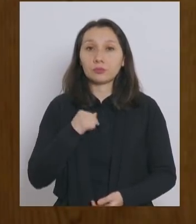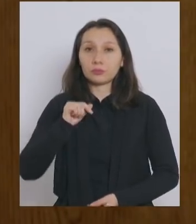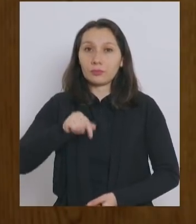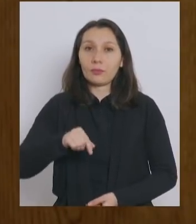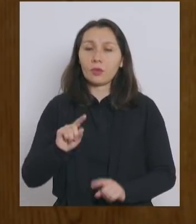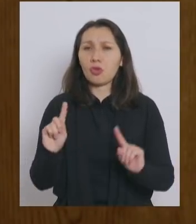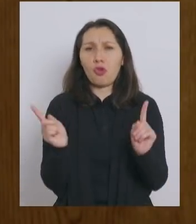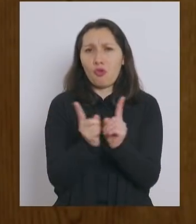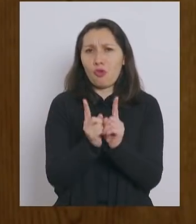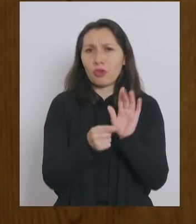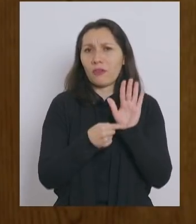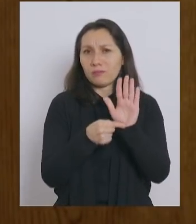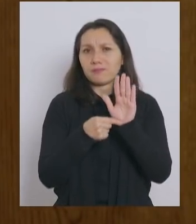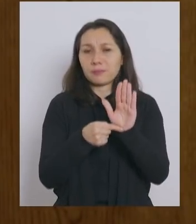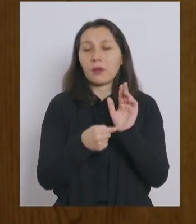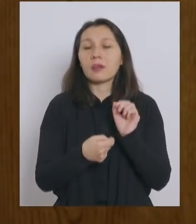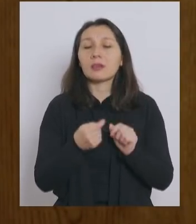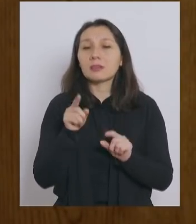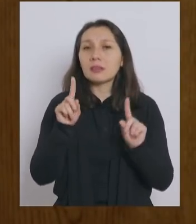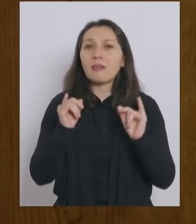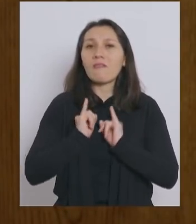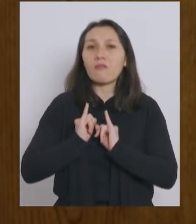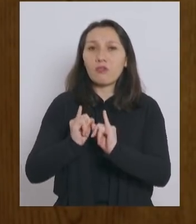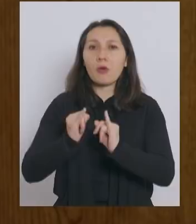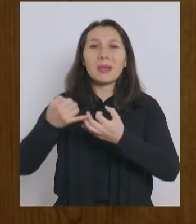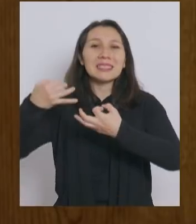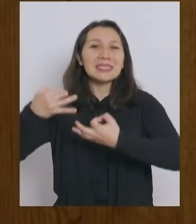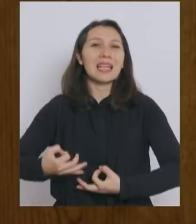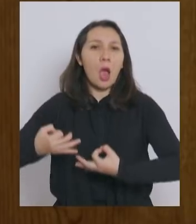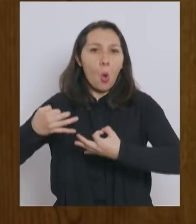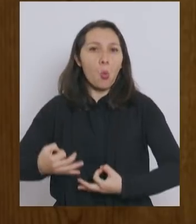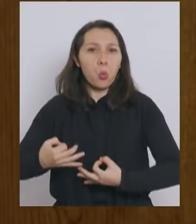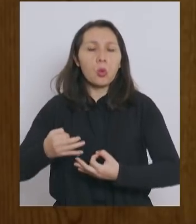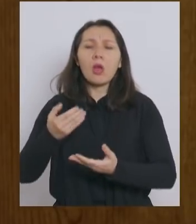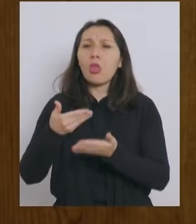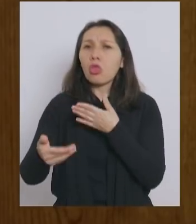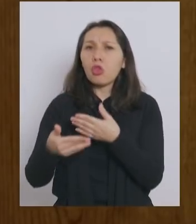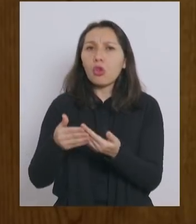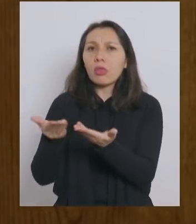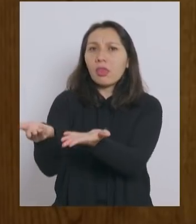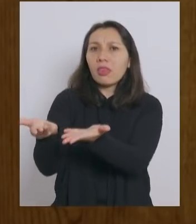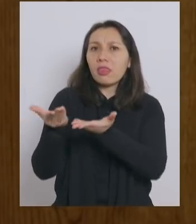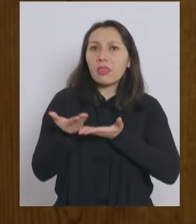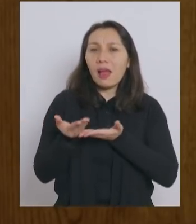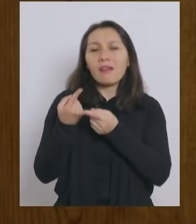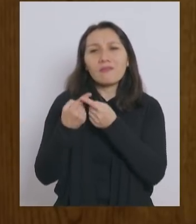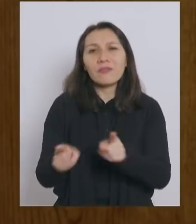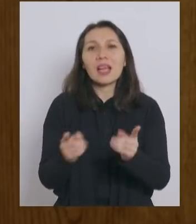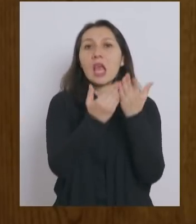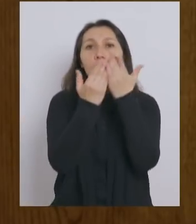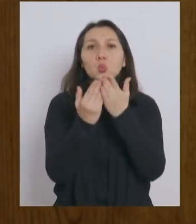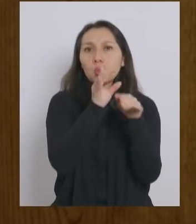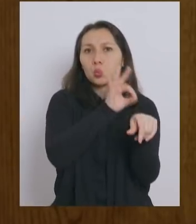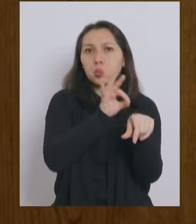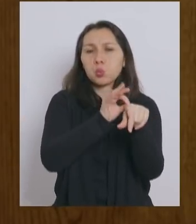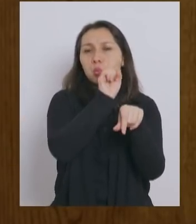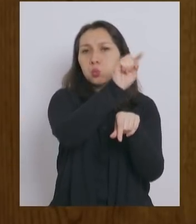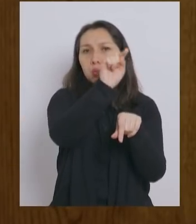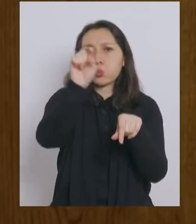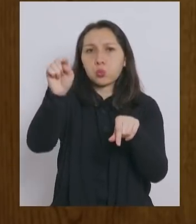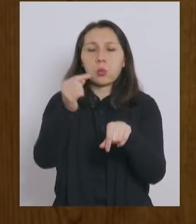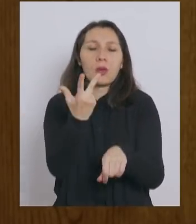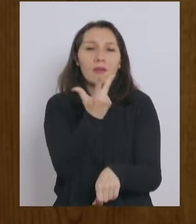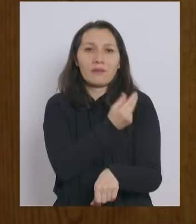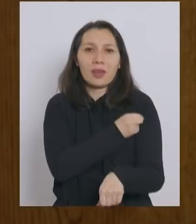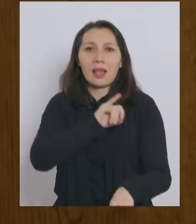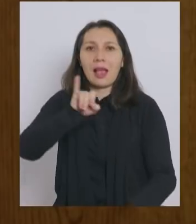esta corta presentación les voy a mostrar los datos de seguridad provenientes de los diferentes estudios clínicos que se realizaron con la